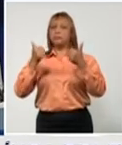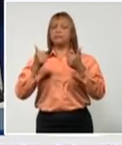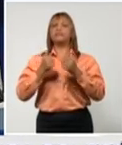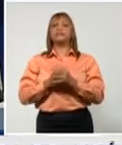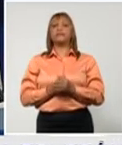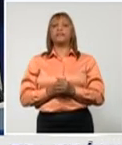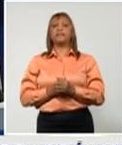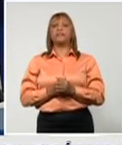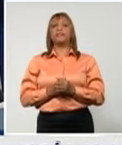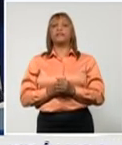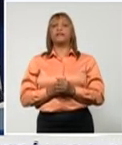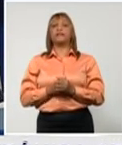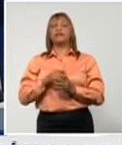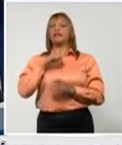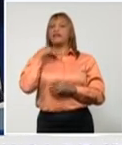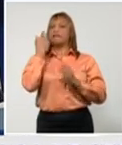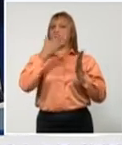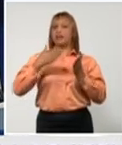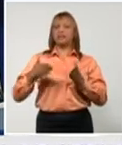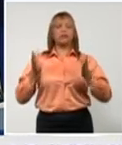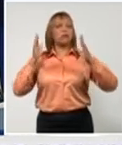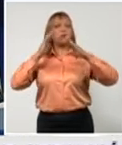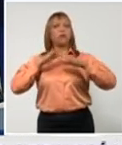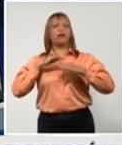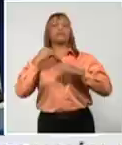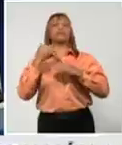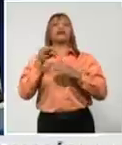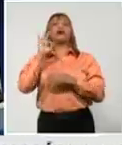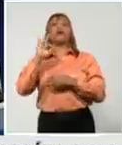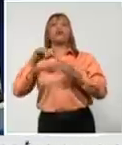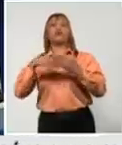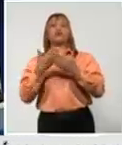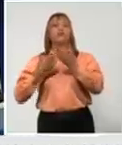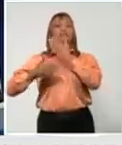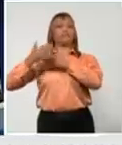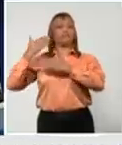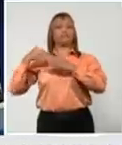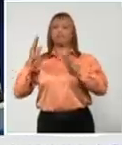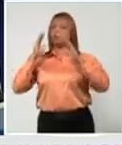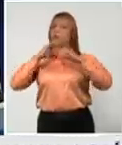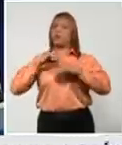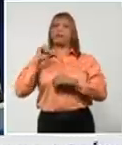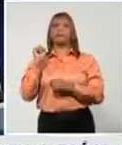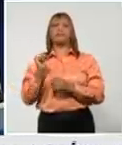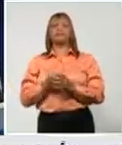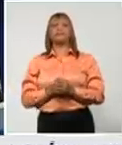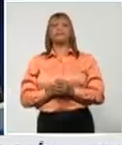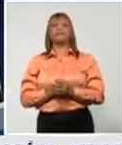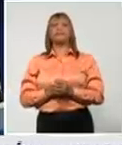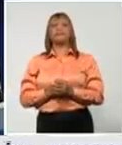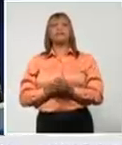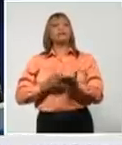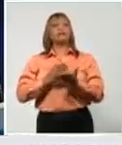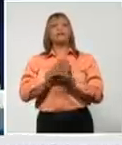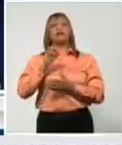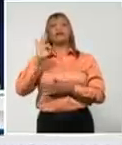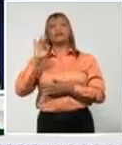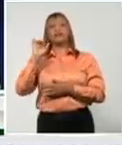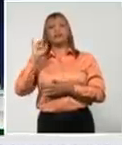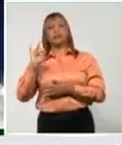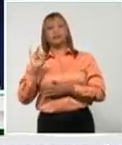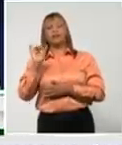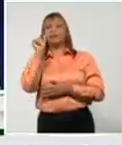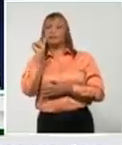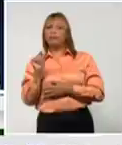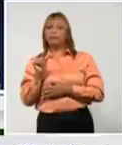No tenemos fallecidos desde hace 8 días, se mantienen las 87 personas que fallecieron con esta